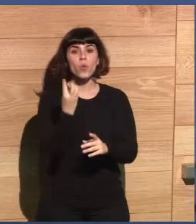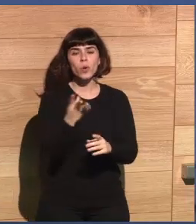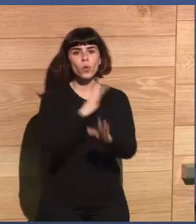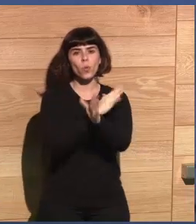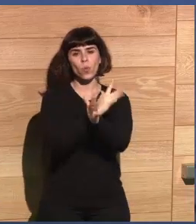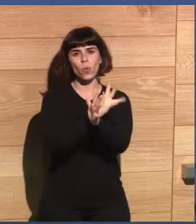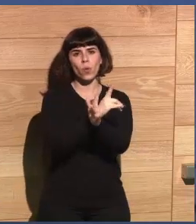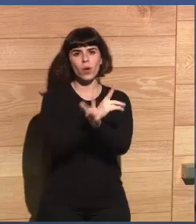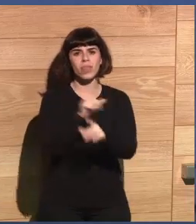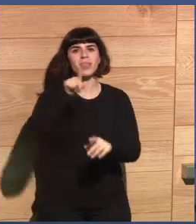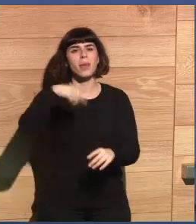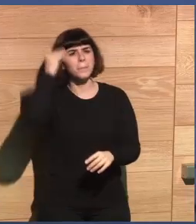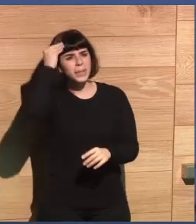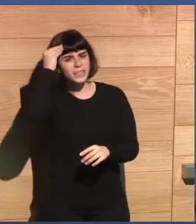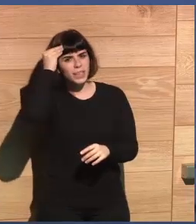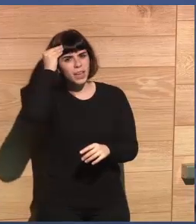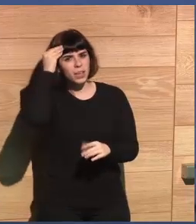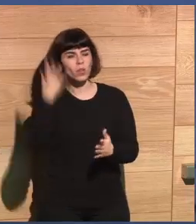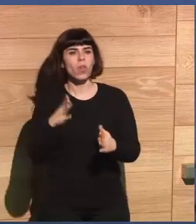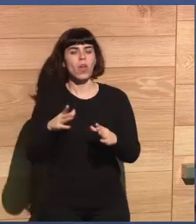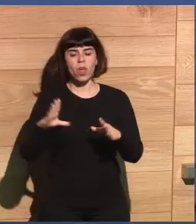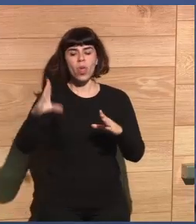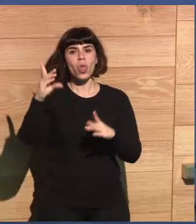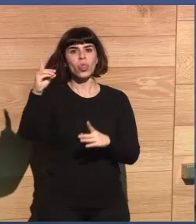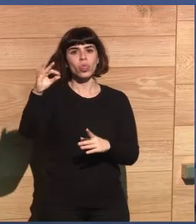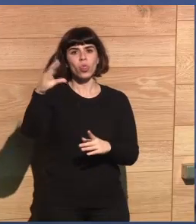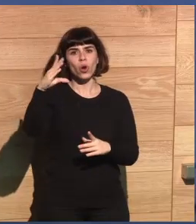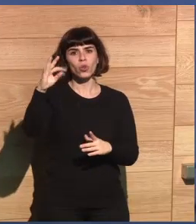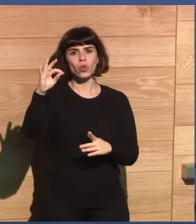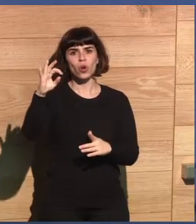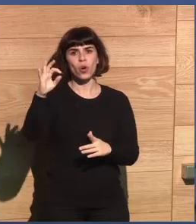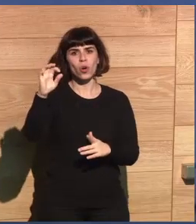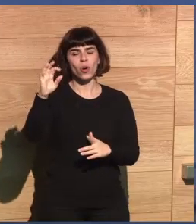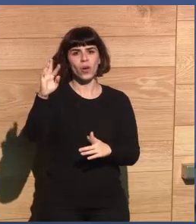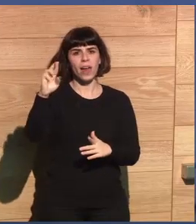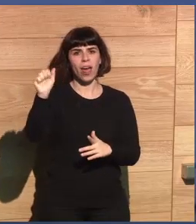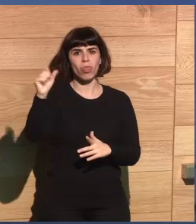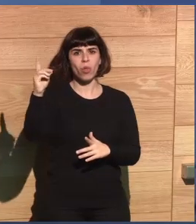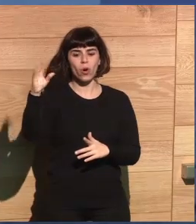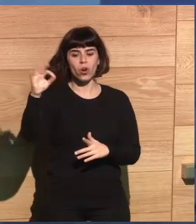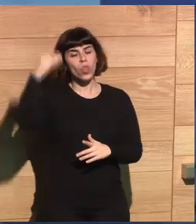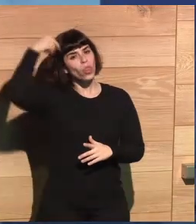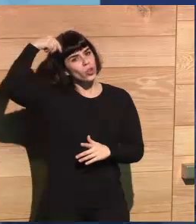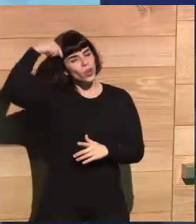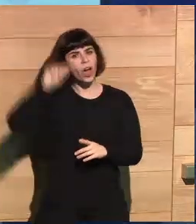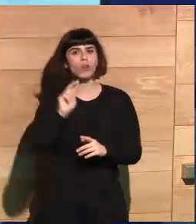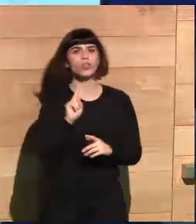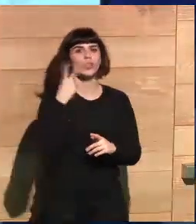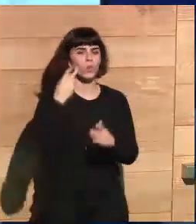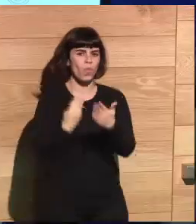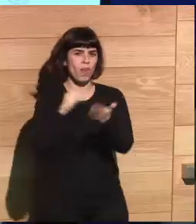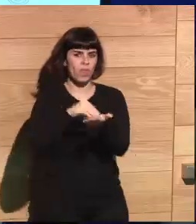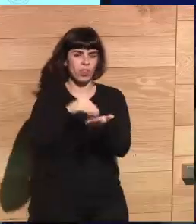pensar. Así que después de doctorarse por segunda vez, se fue hasta Canadá, el país vecino, esta vez no para estudiar, sino para